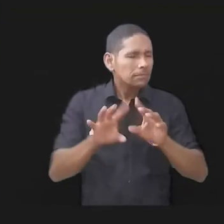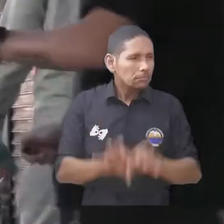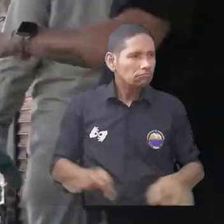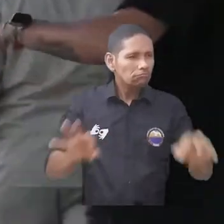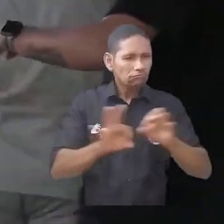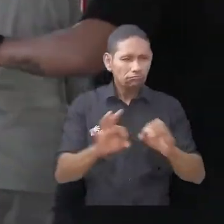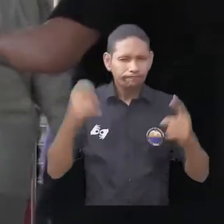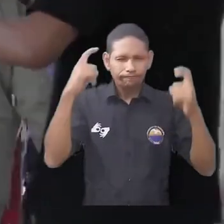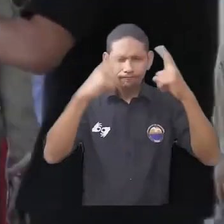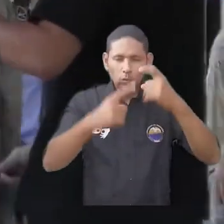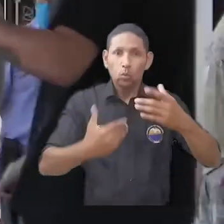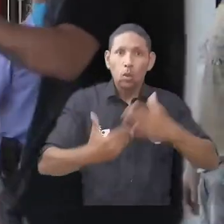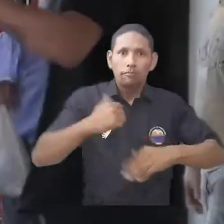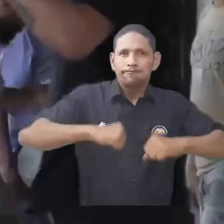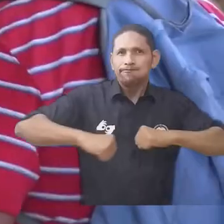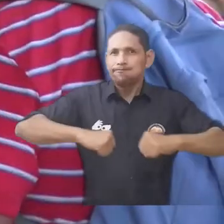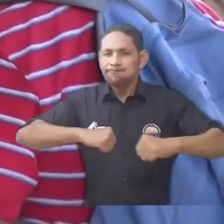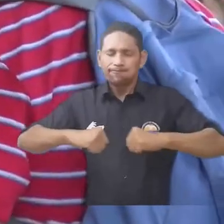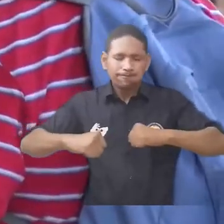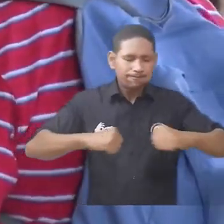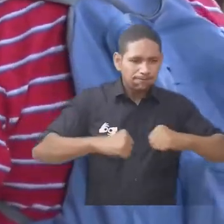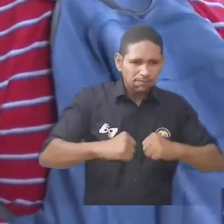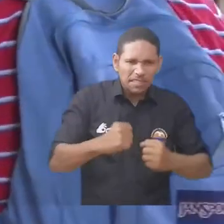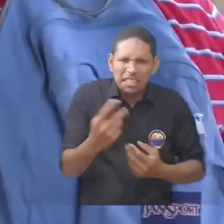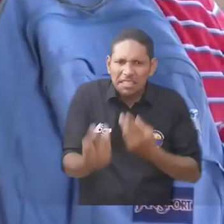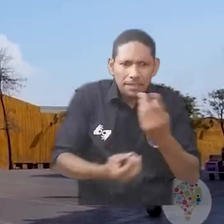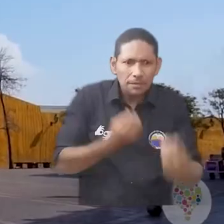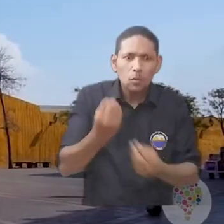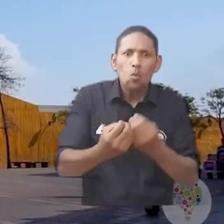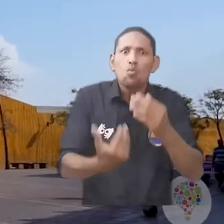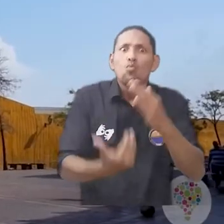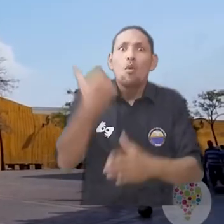pensar cómo afrontar los nuevos retos.